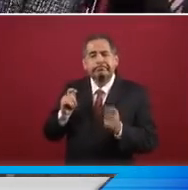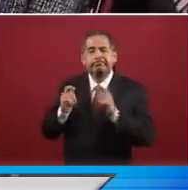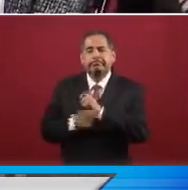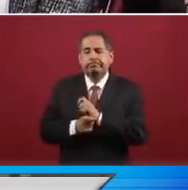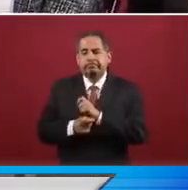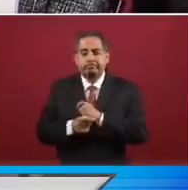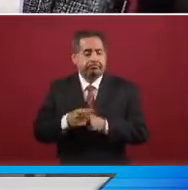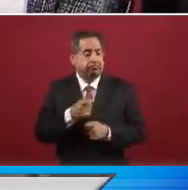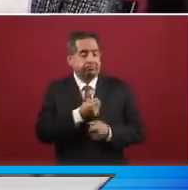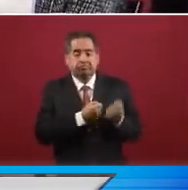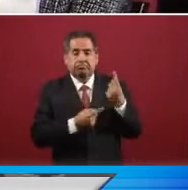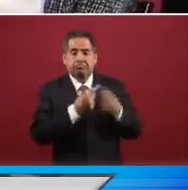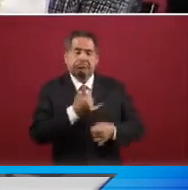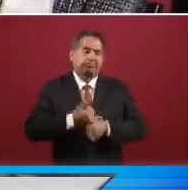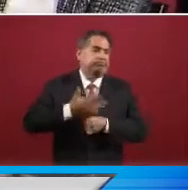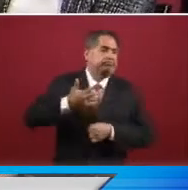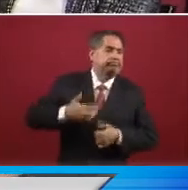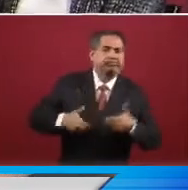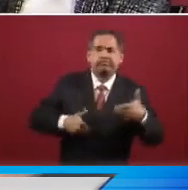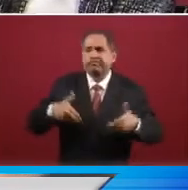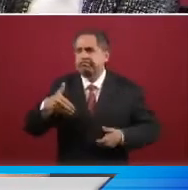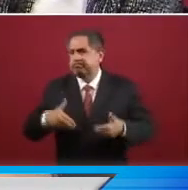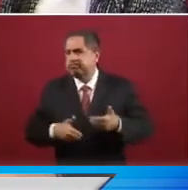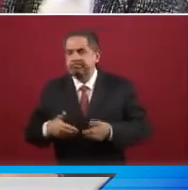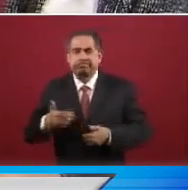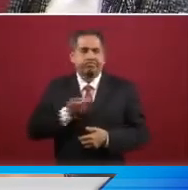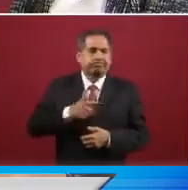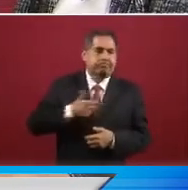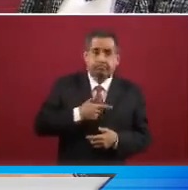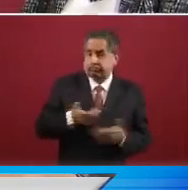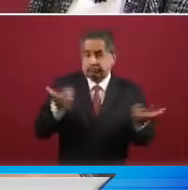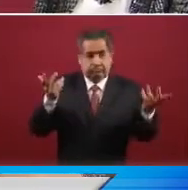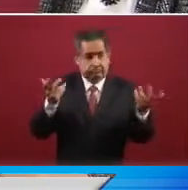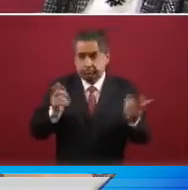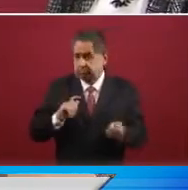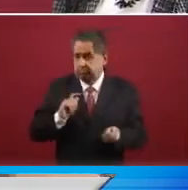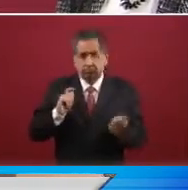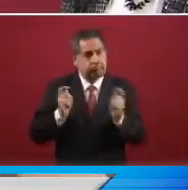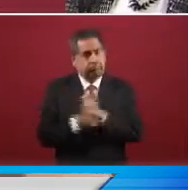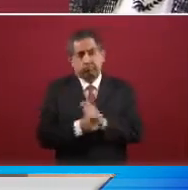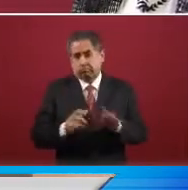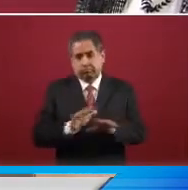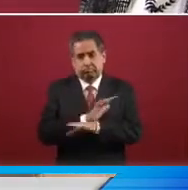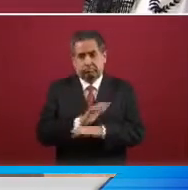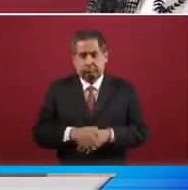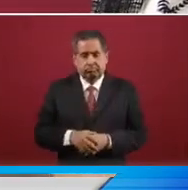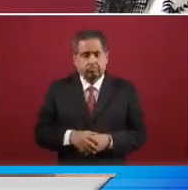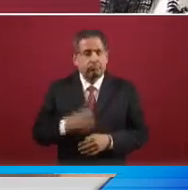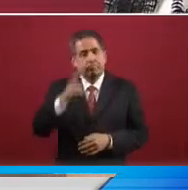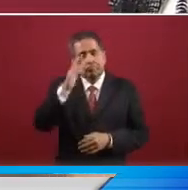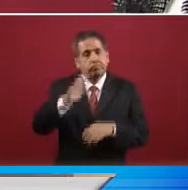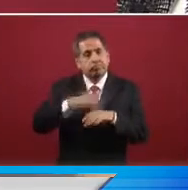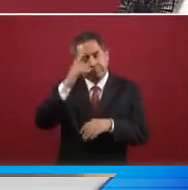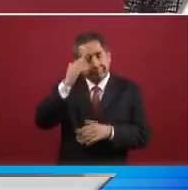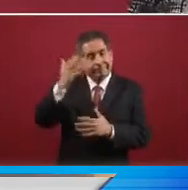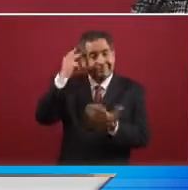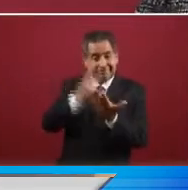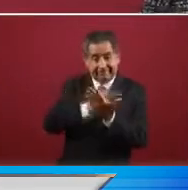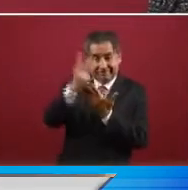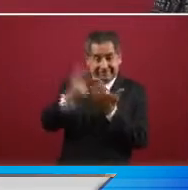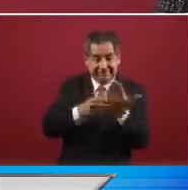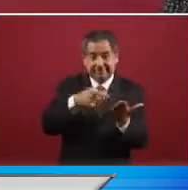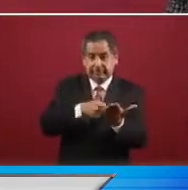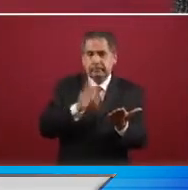país. Es por esta razón que se entregan de manera gratuita fertilizantes. El movimiento campesino se está generando porque ya no se entregan